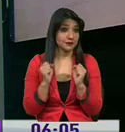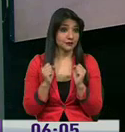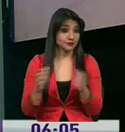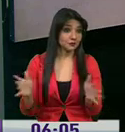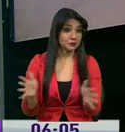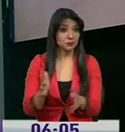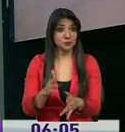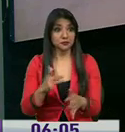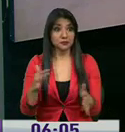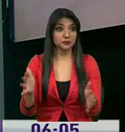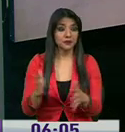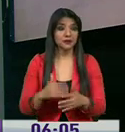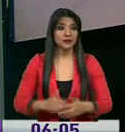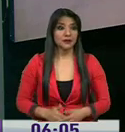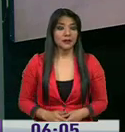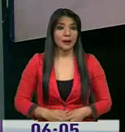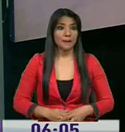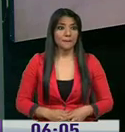cuéntenos.